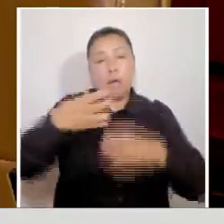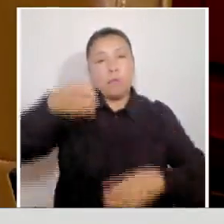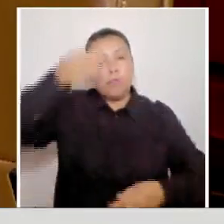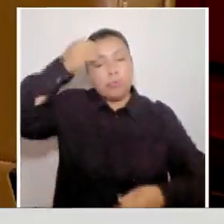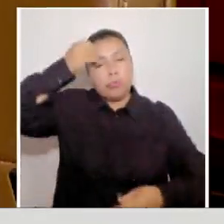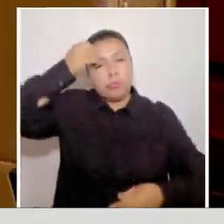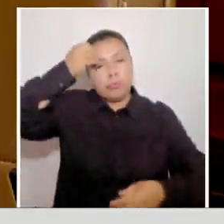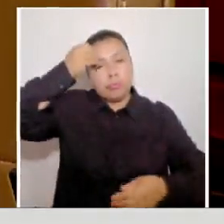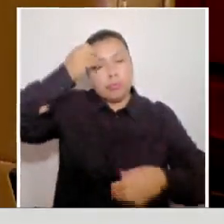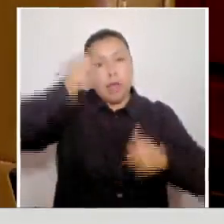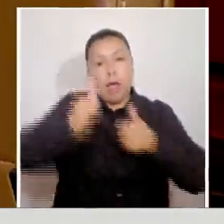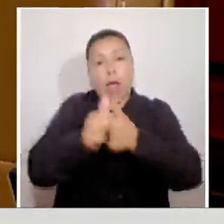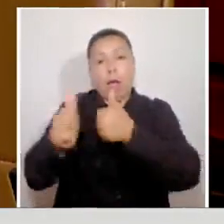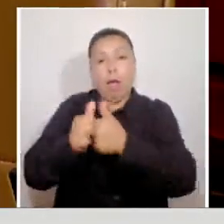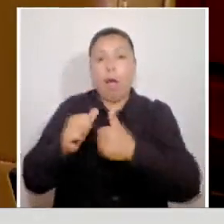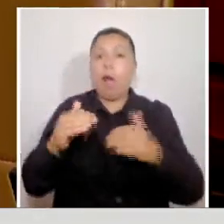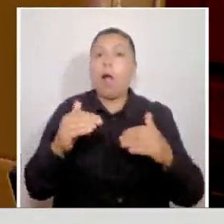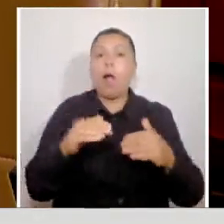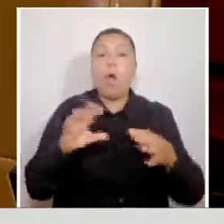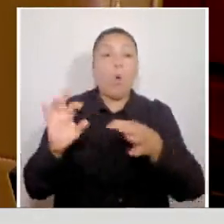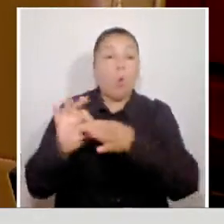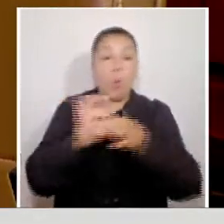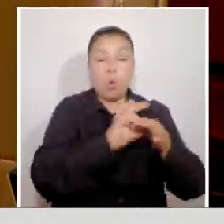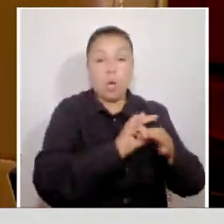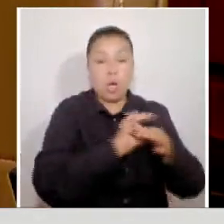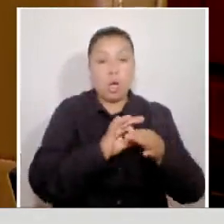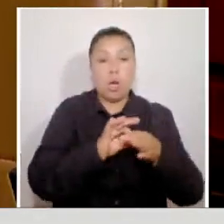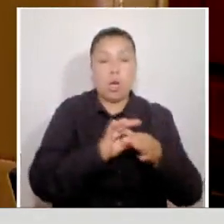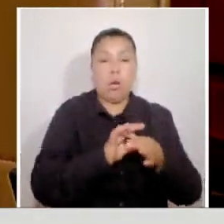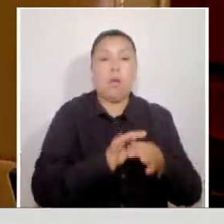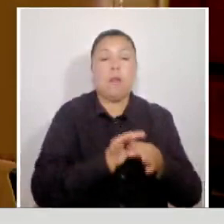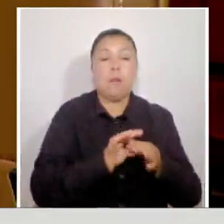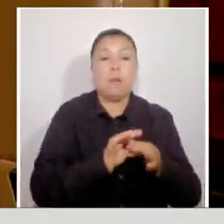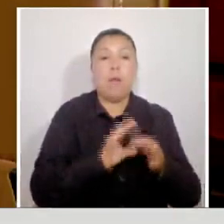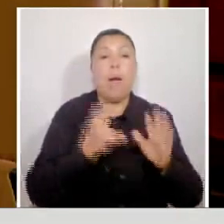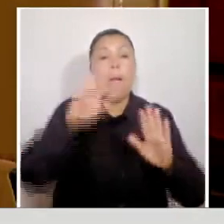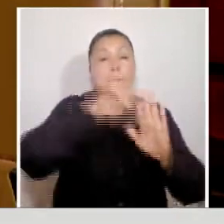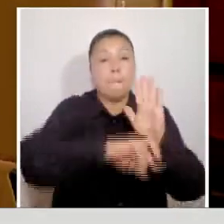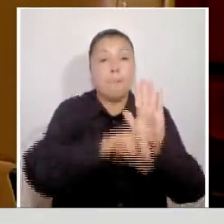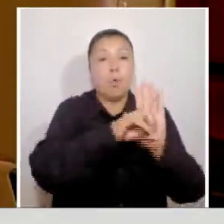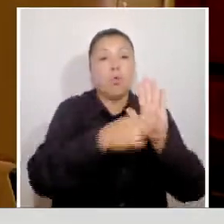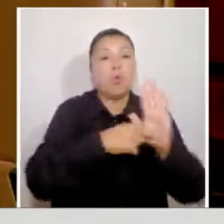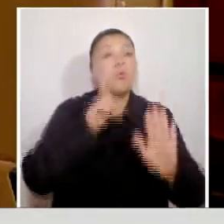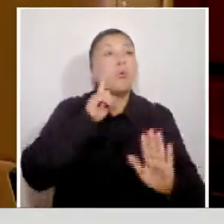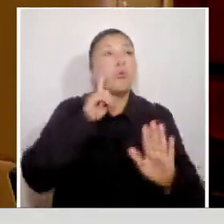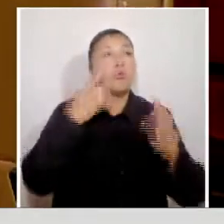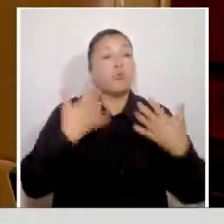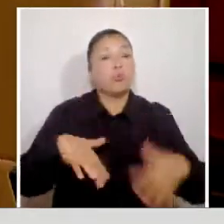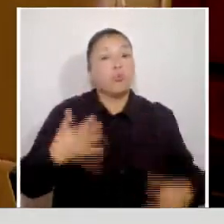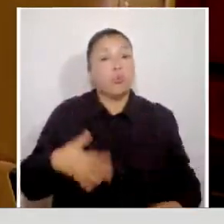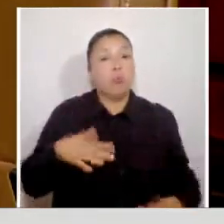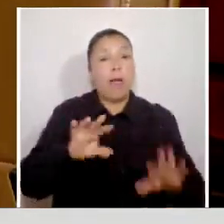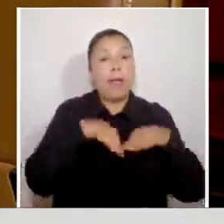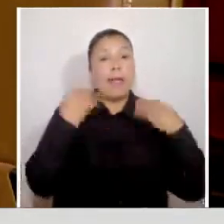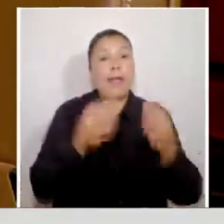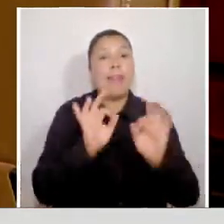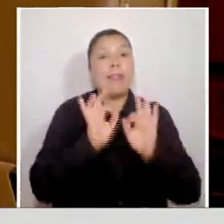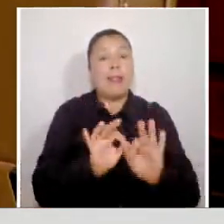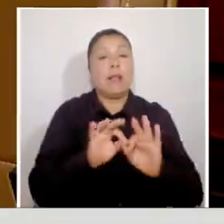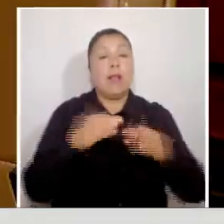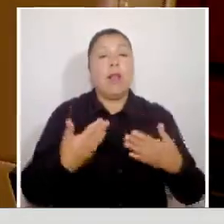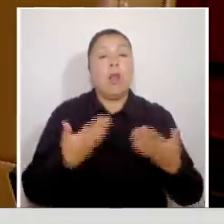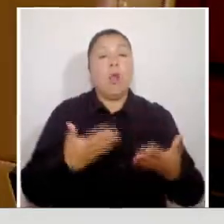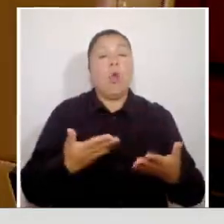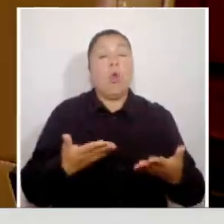también aparejada jurídica propone este proyecto también de manera esencial e integral dándole los recursos necesarios para